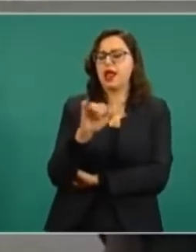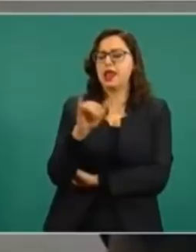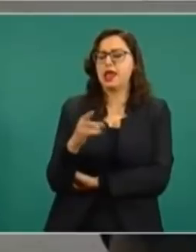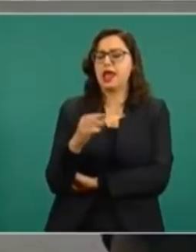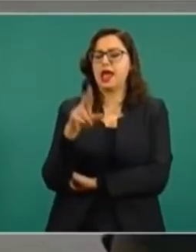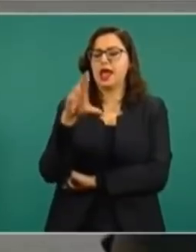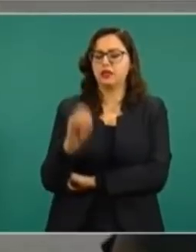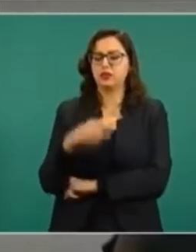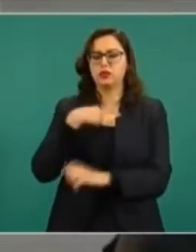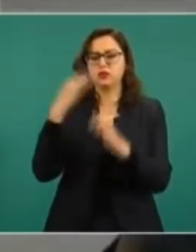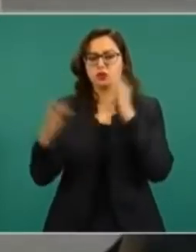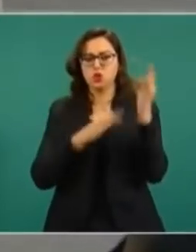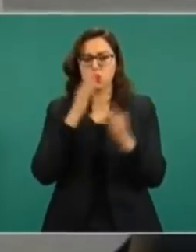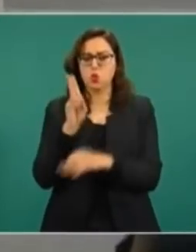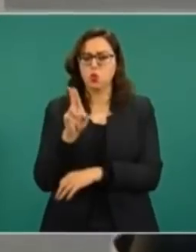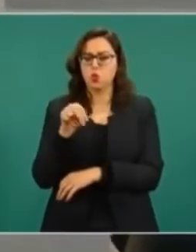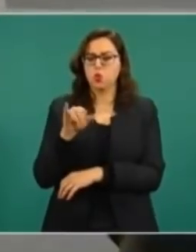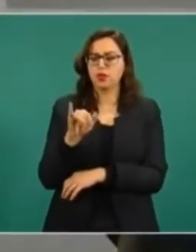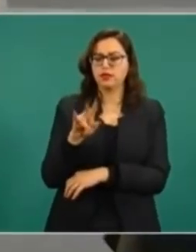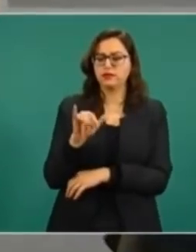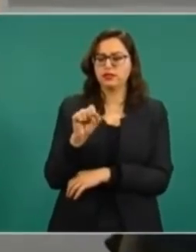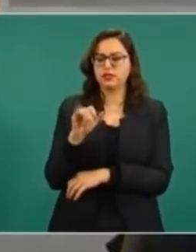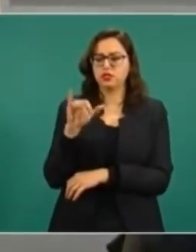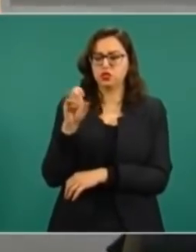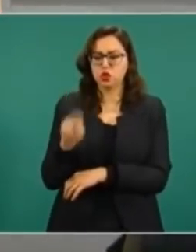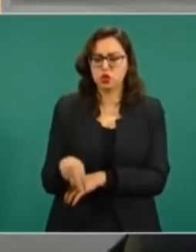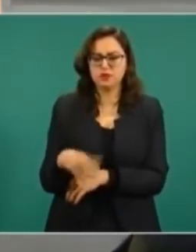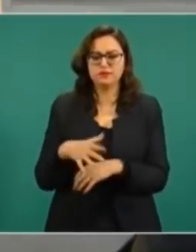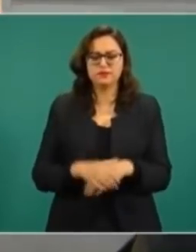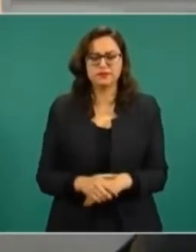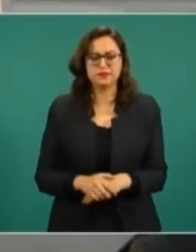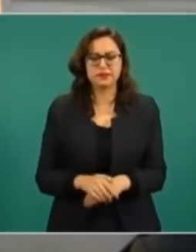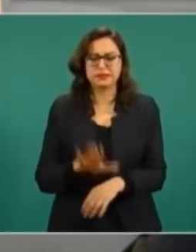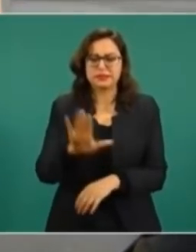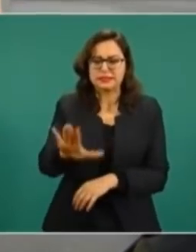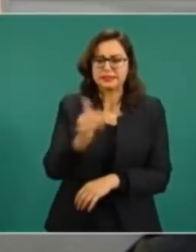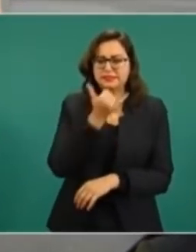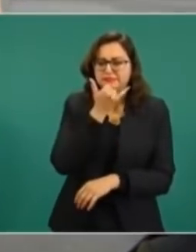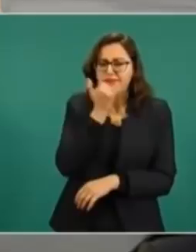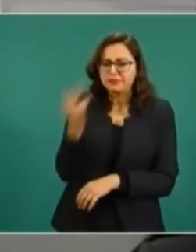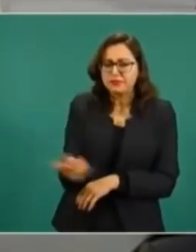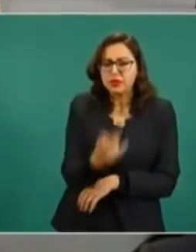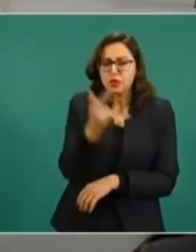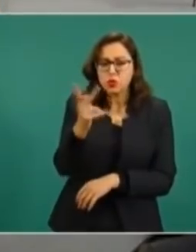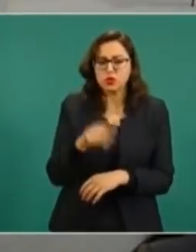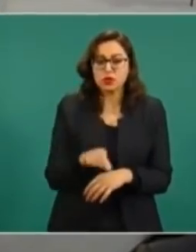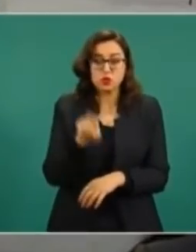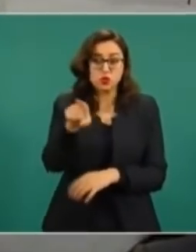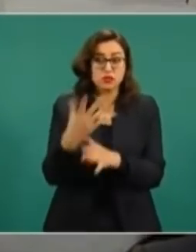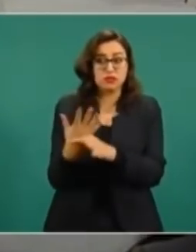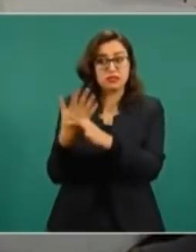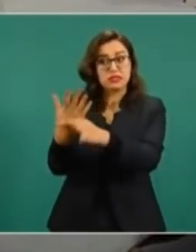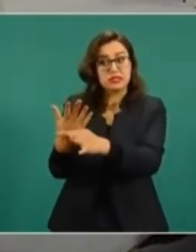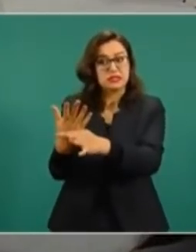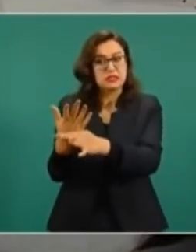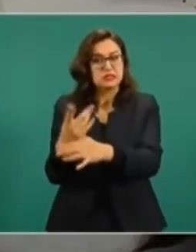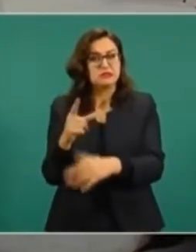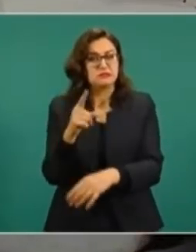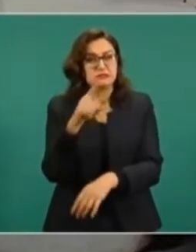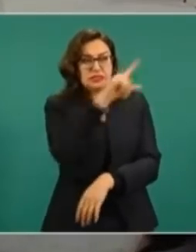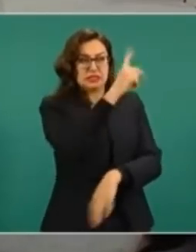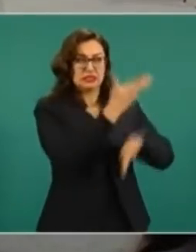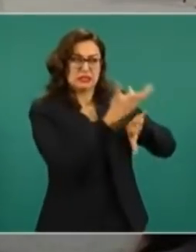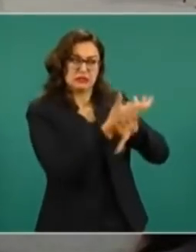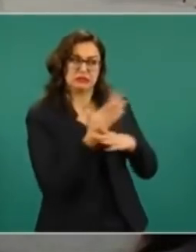Preguntarle, es que no lo toma, Estados Unidos no lo toma como usted lo dice, al contrario, el Departamento de